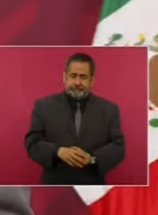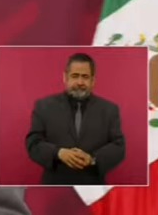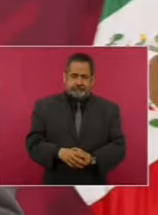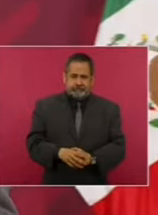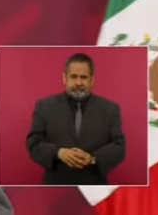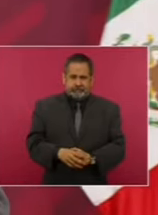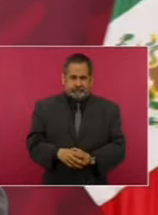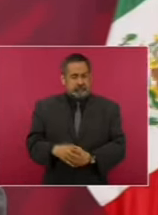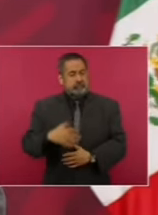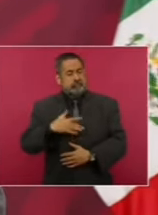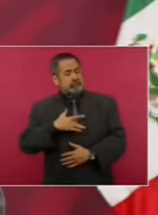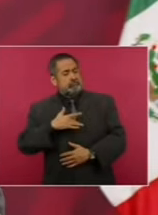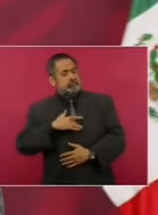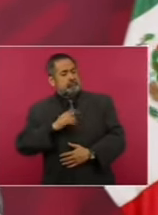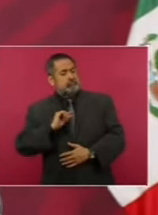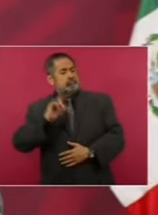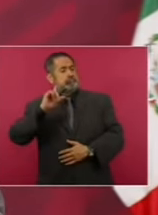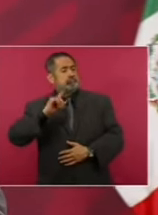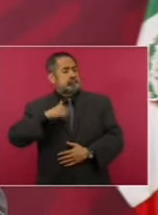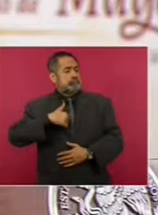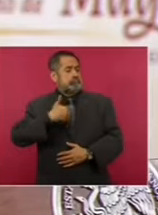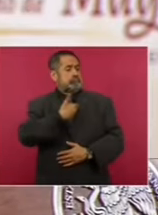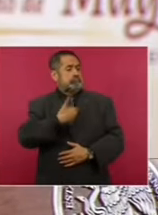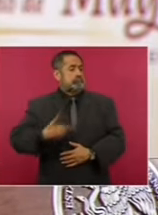¿Para sentirnos muy importantes?